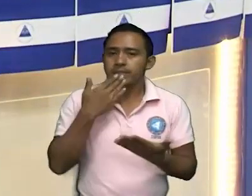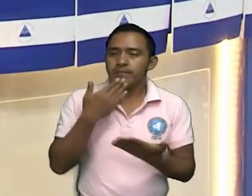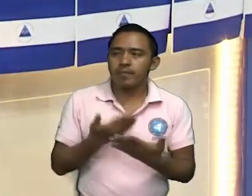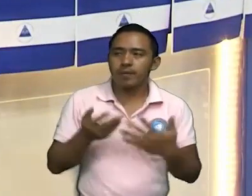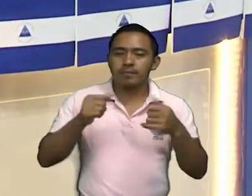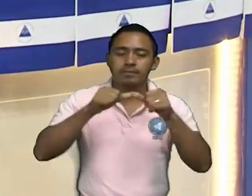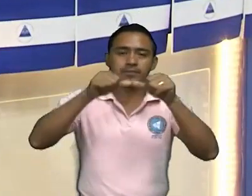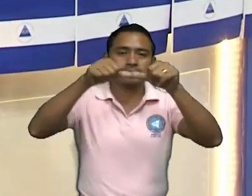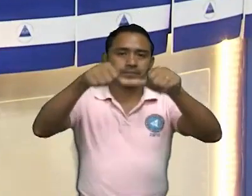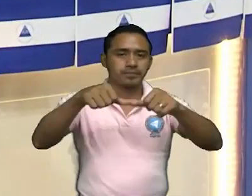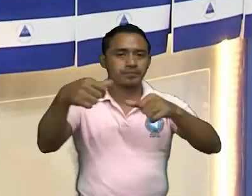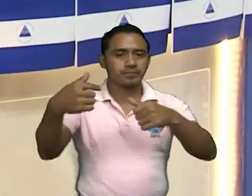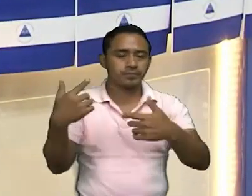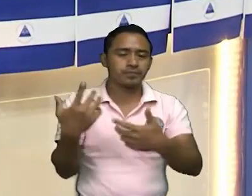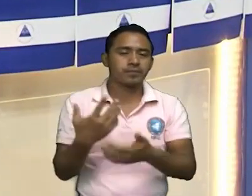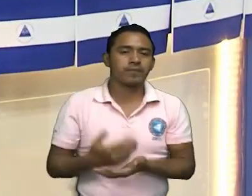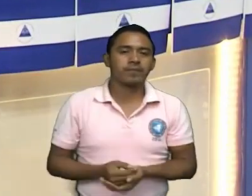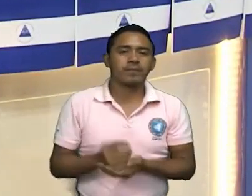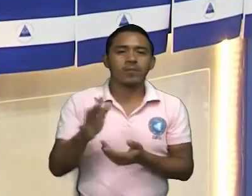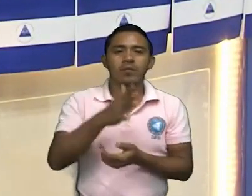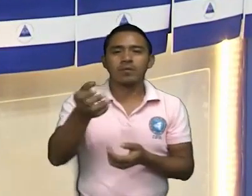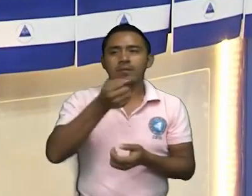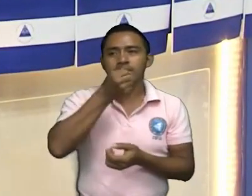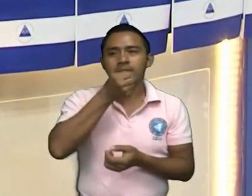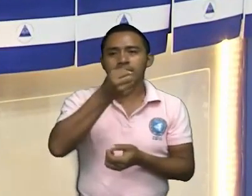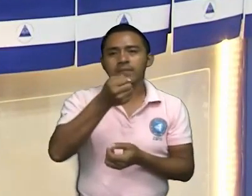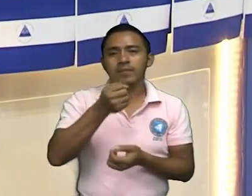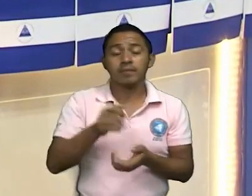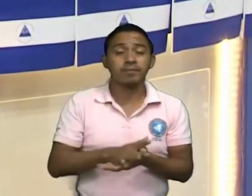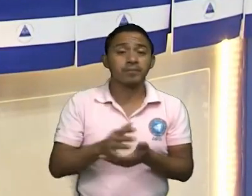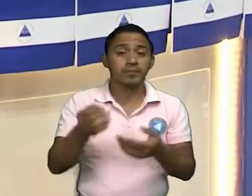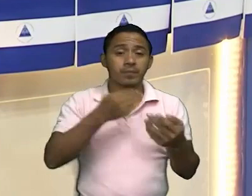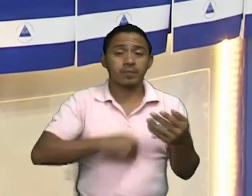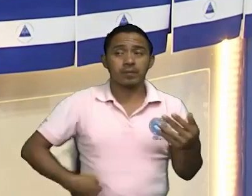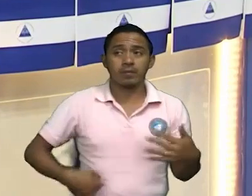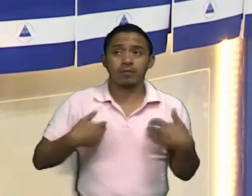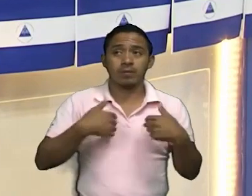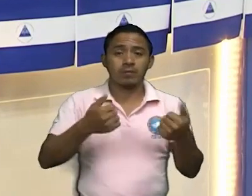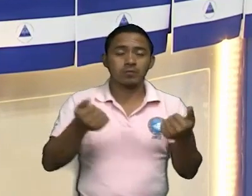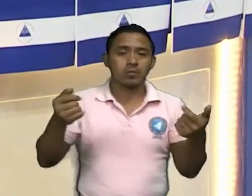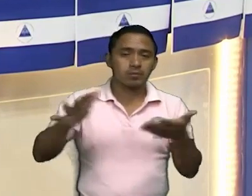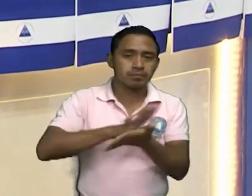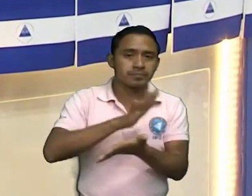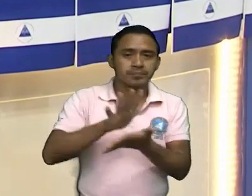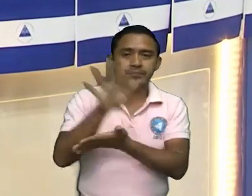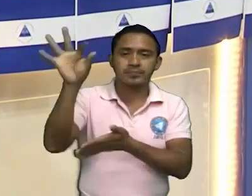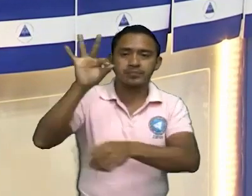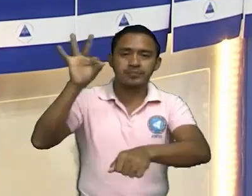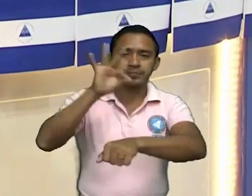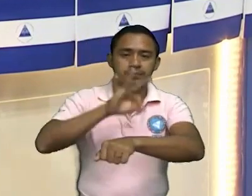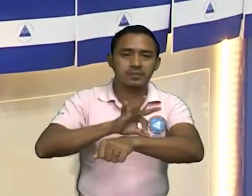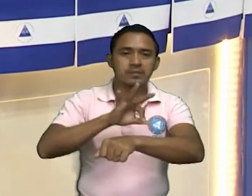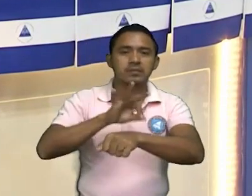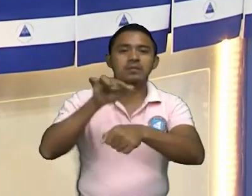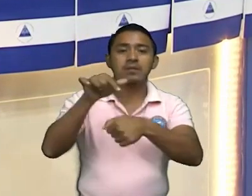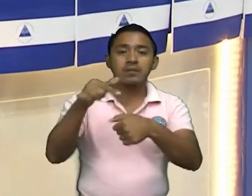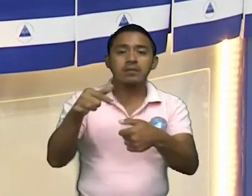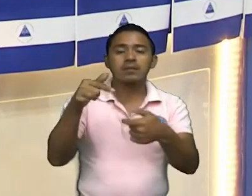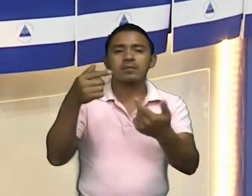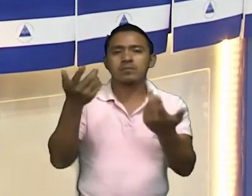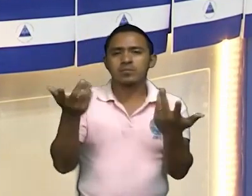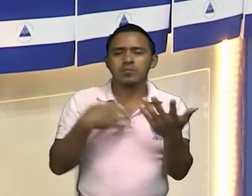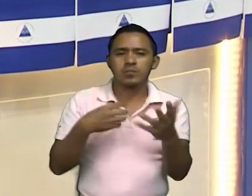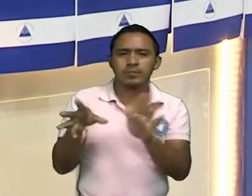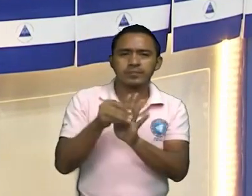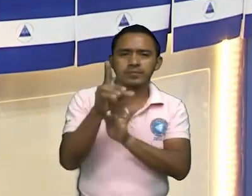Gracias por permanecer con nosotros. En otras informaciones, el MINSA continúa eliminando al mosquito adulto, transmisor del dengue y